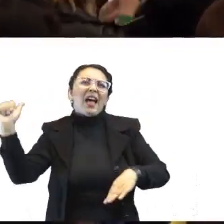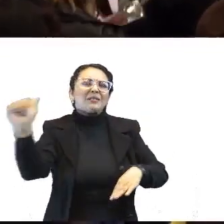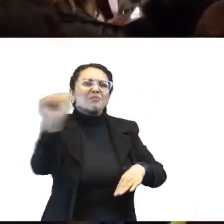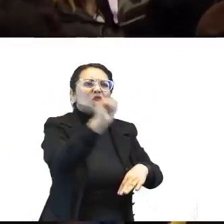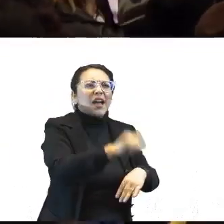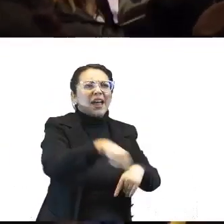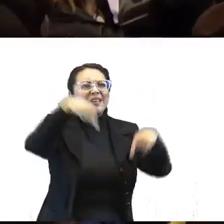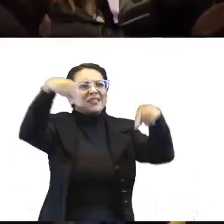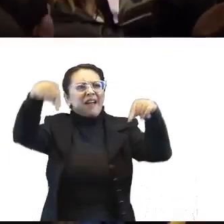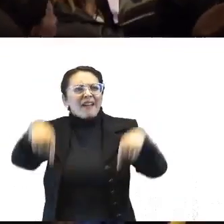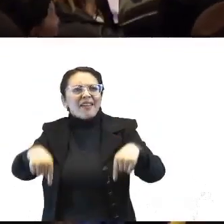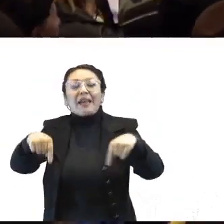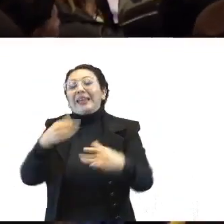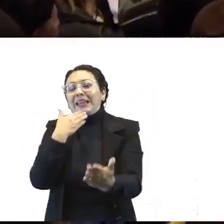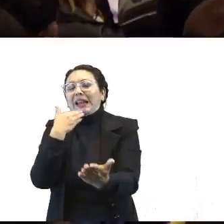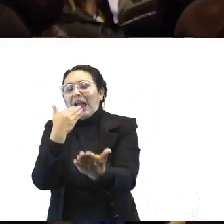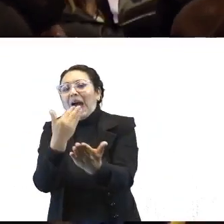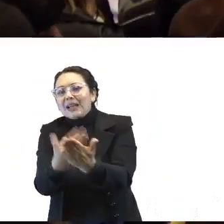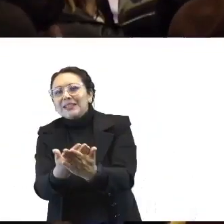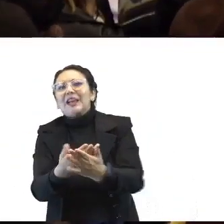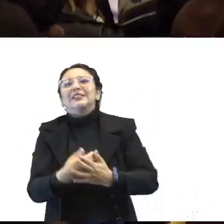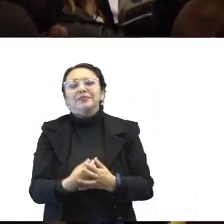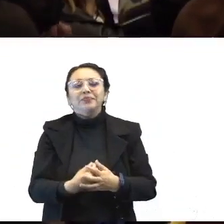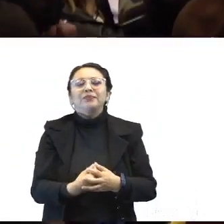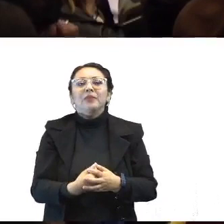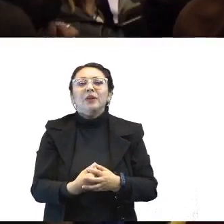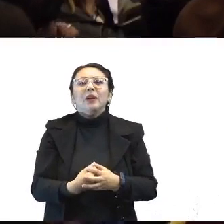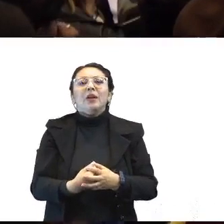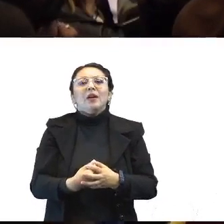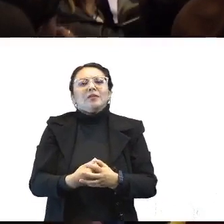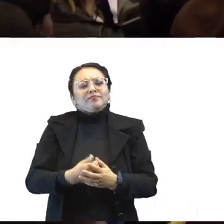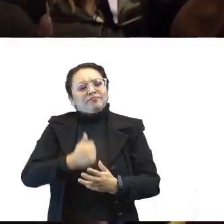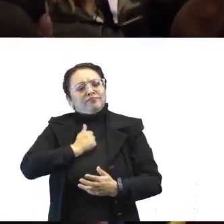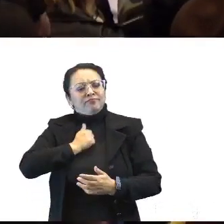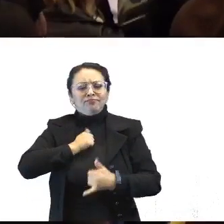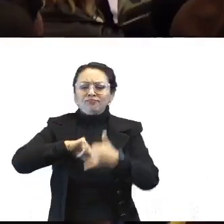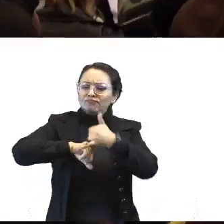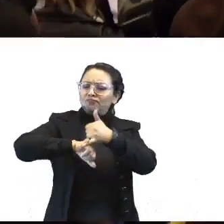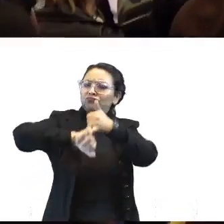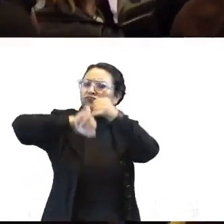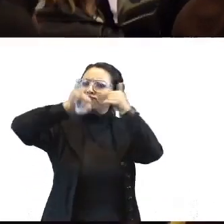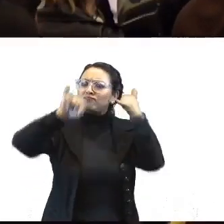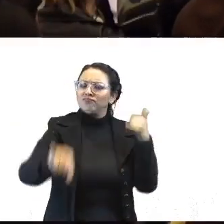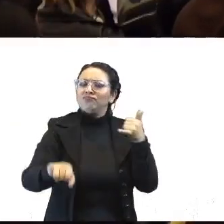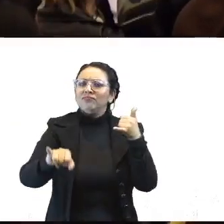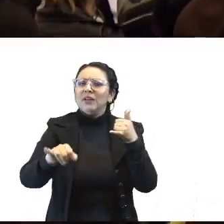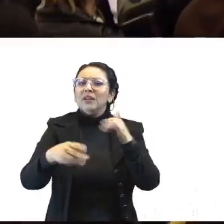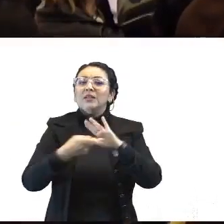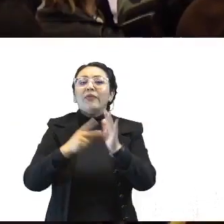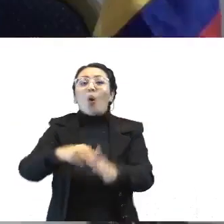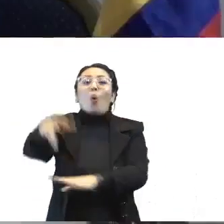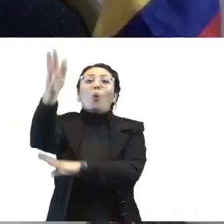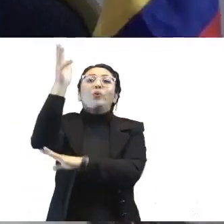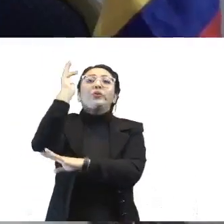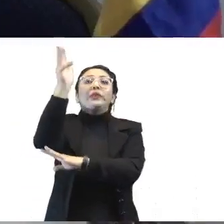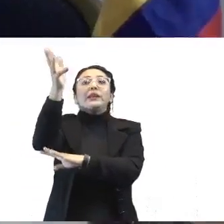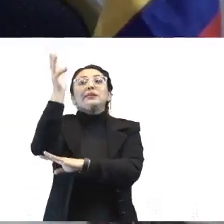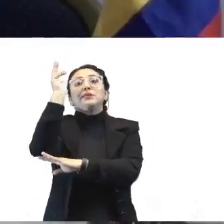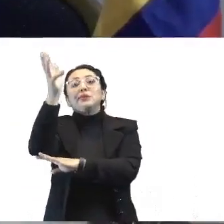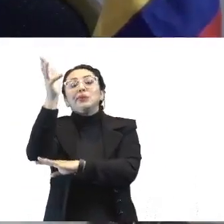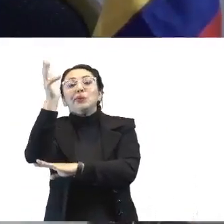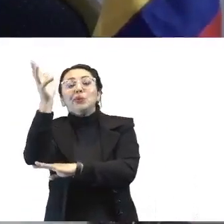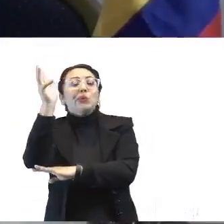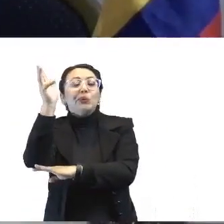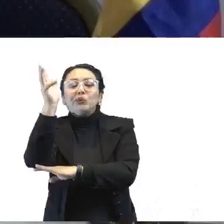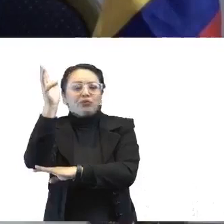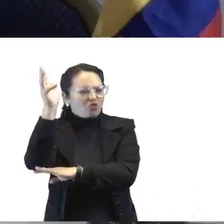Gracias. Necesitamos que la autonomía económica para las mujeres deje de ser un discurso y se convierta en una